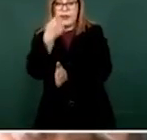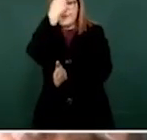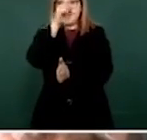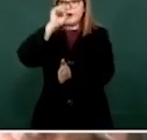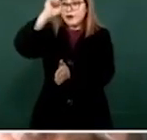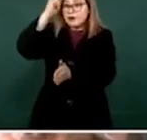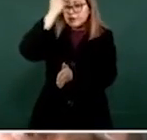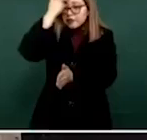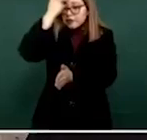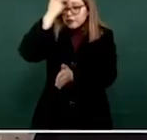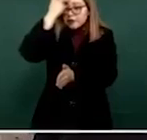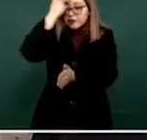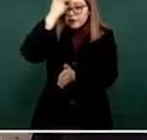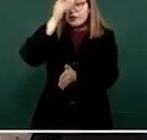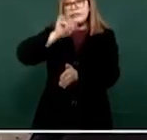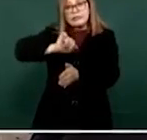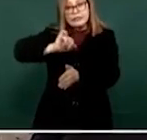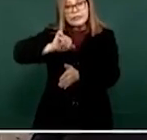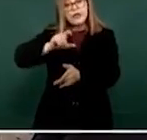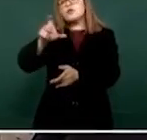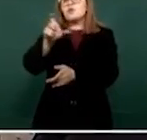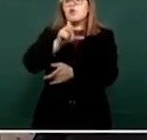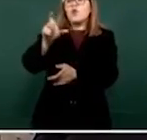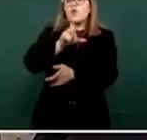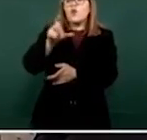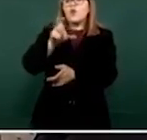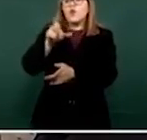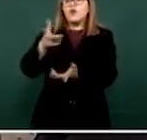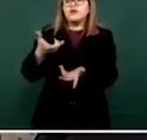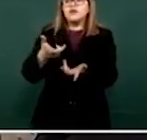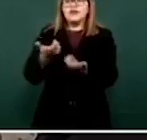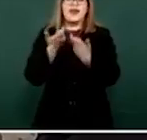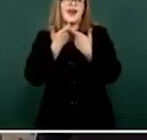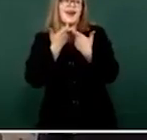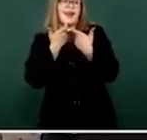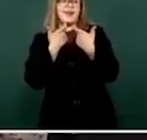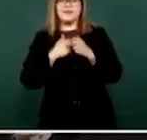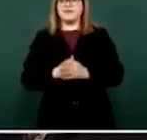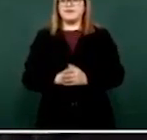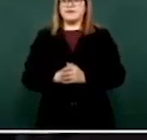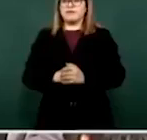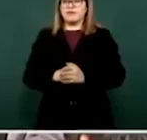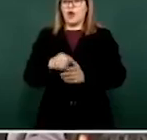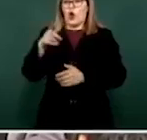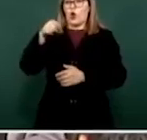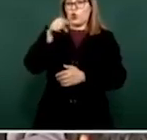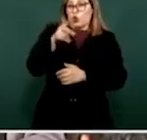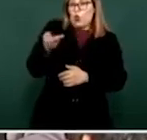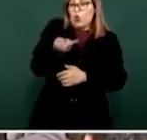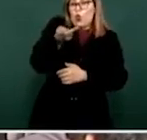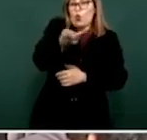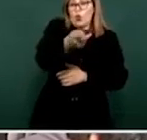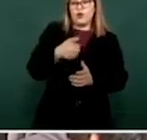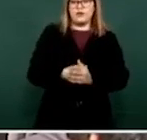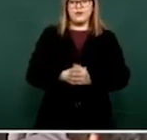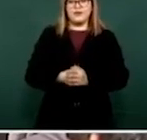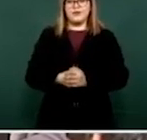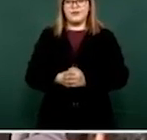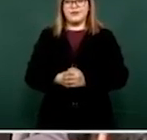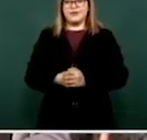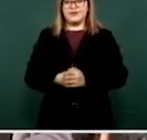Potosí? Y si es así, bueno, ¿cuándo sería? No, usted, hablaron, porfa. Hablaron antes, ¿verdad? Ustedes.